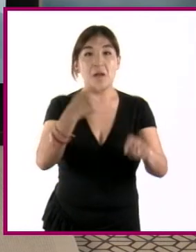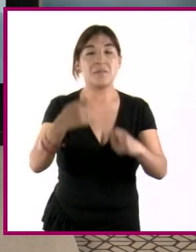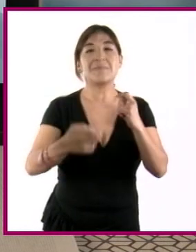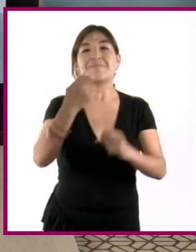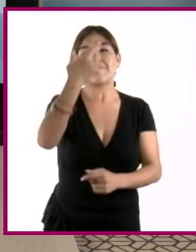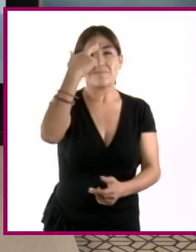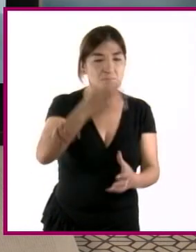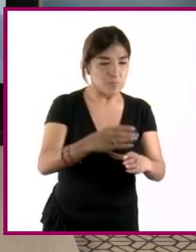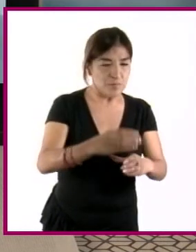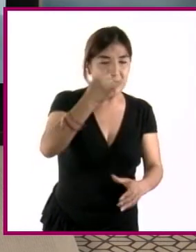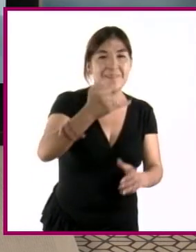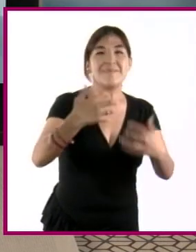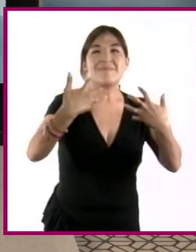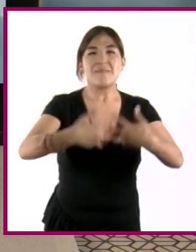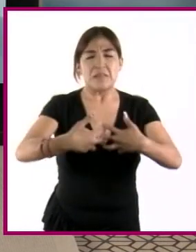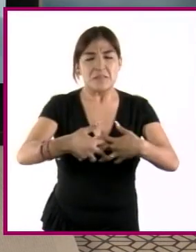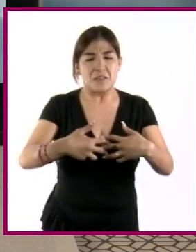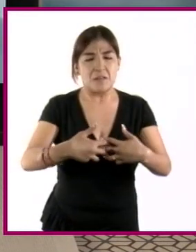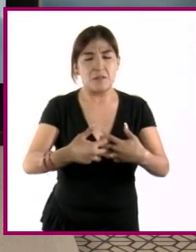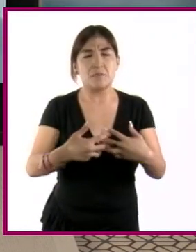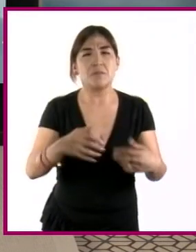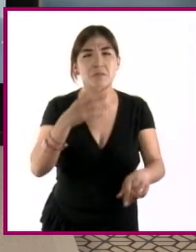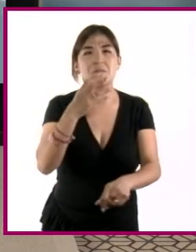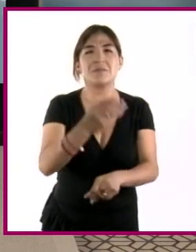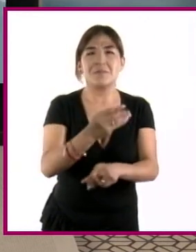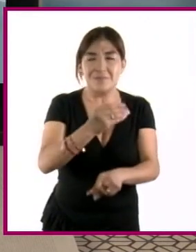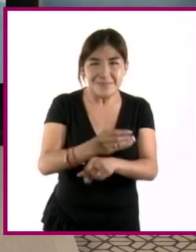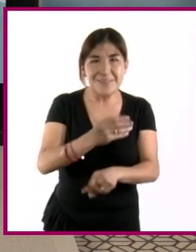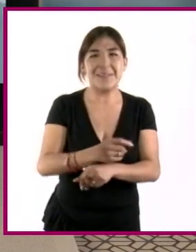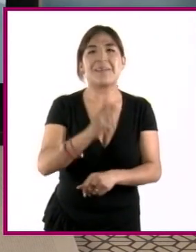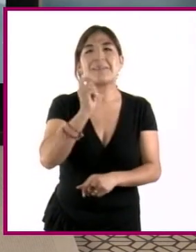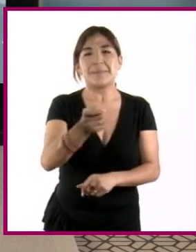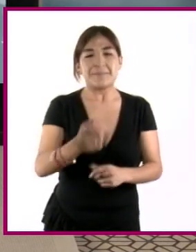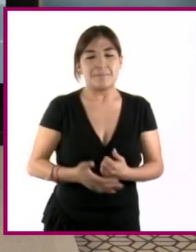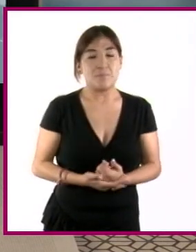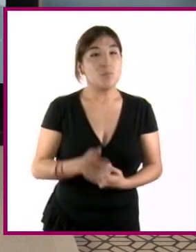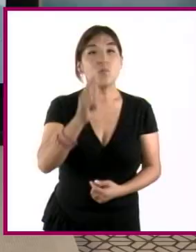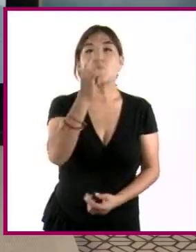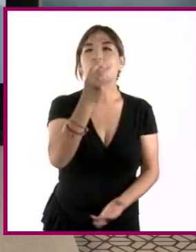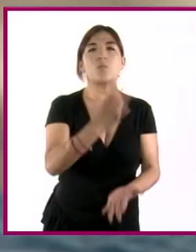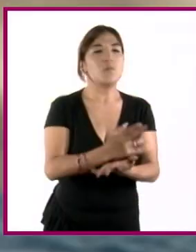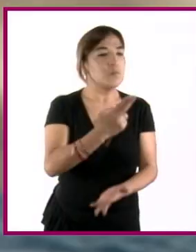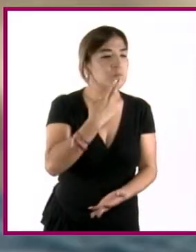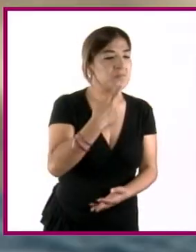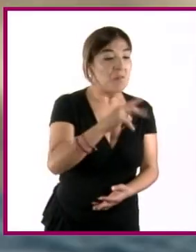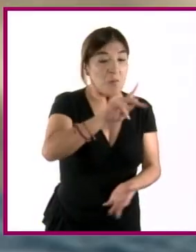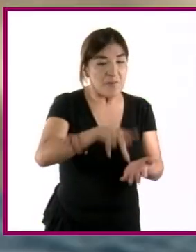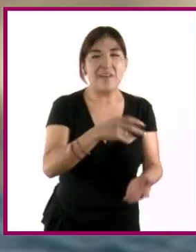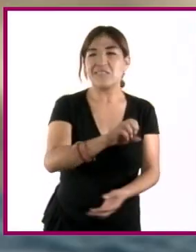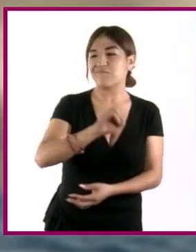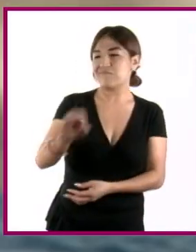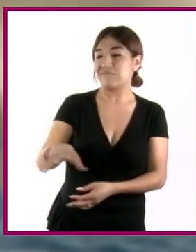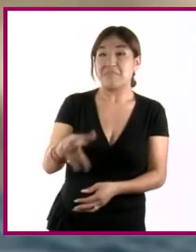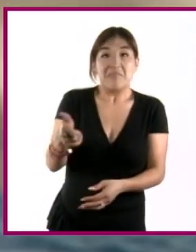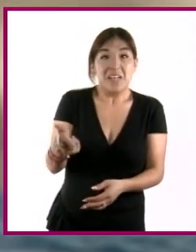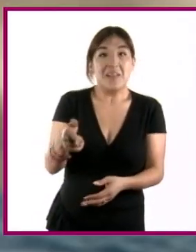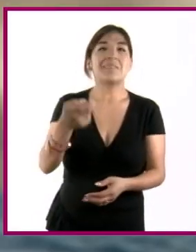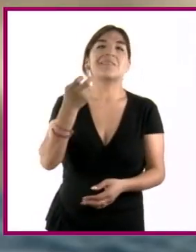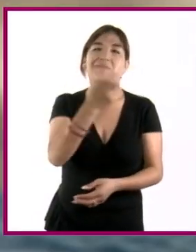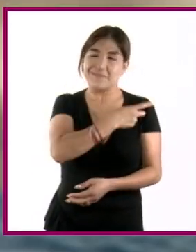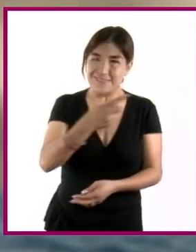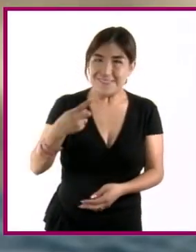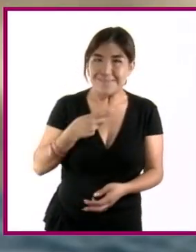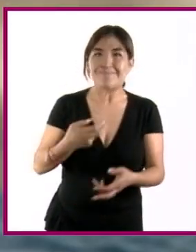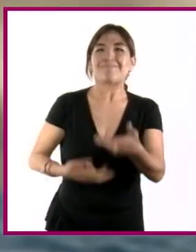y embalajes. La mayoría de estos son del tipo de plástico de un solo uso. Creo que ese es un hilo que debemos